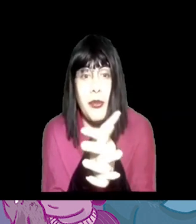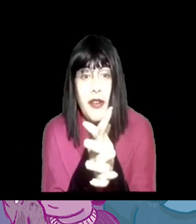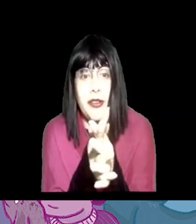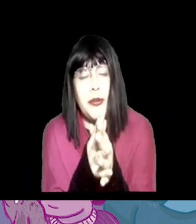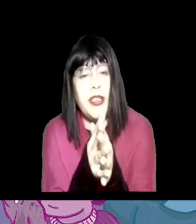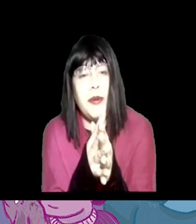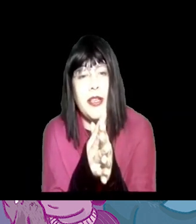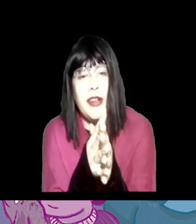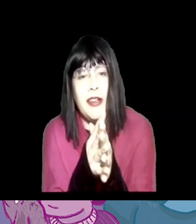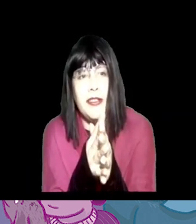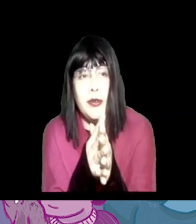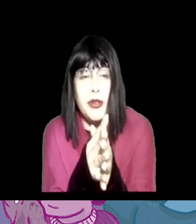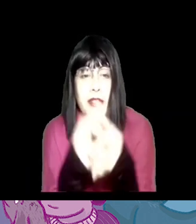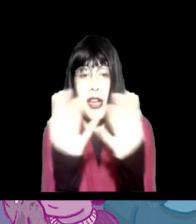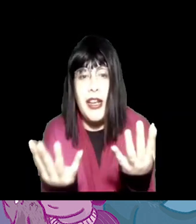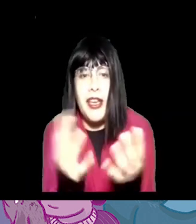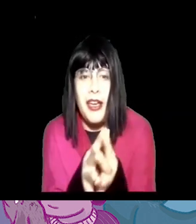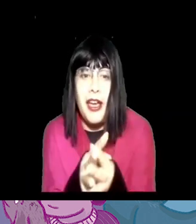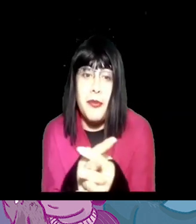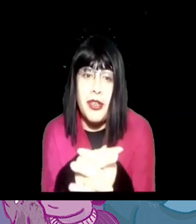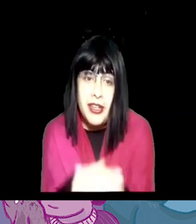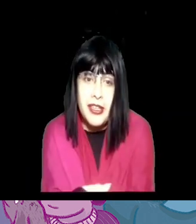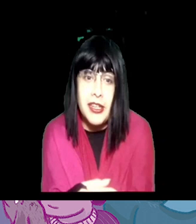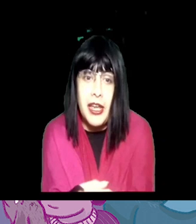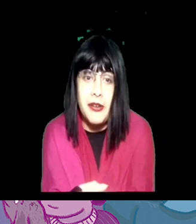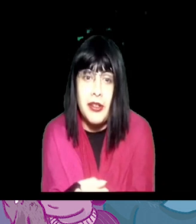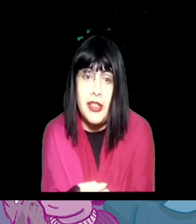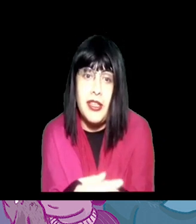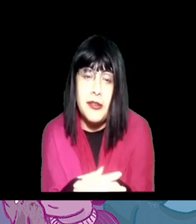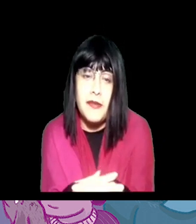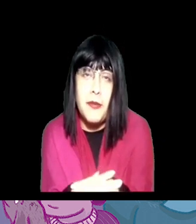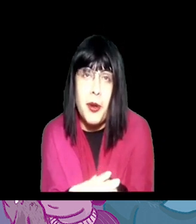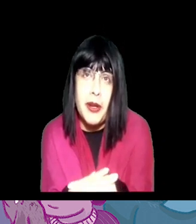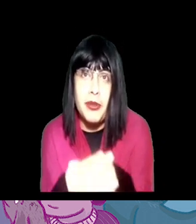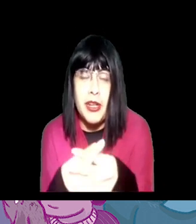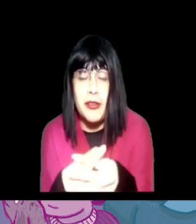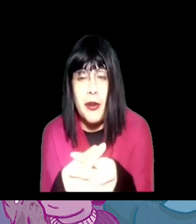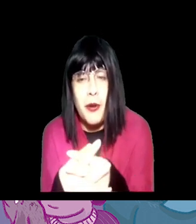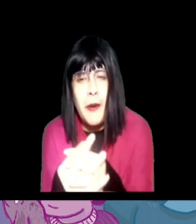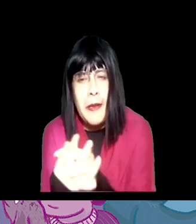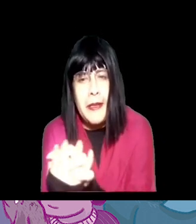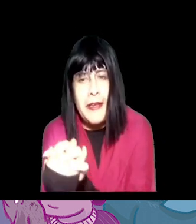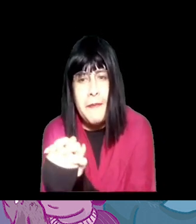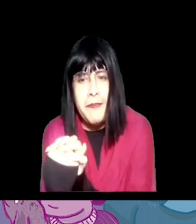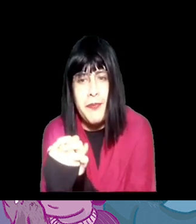donde estamos hablando de, por ejemplo, que en el Instituto Nacional ya hay mujeres que entraron, y eso sirvió un poco para ir mostrando